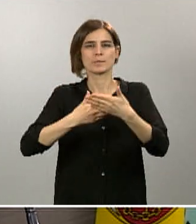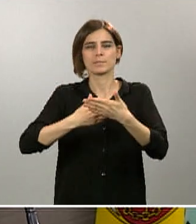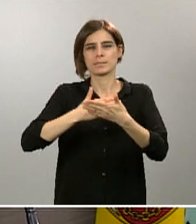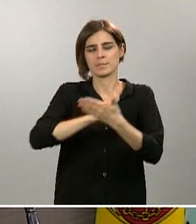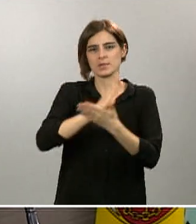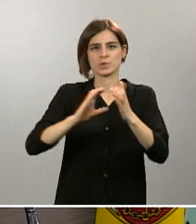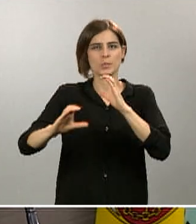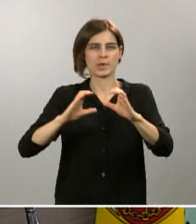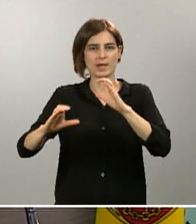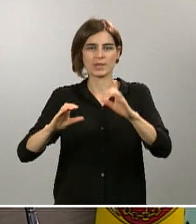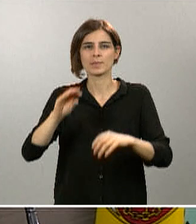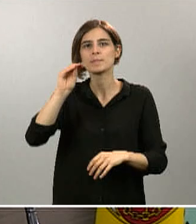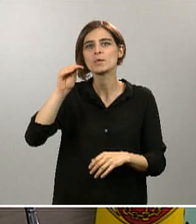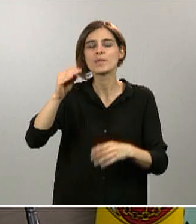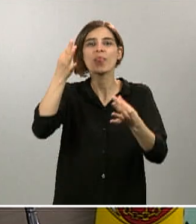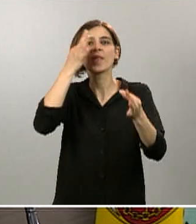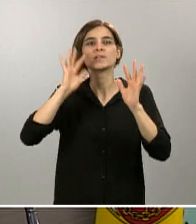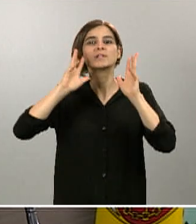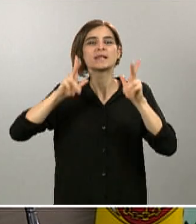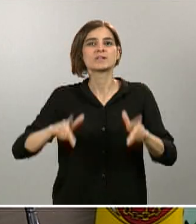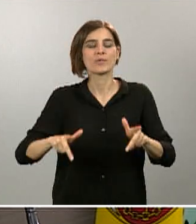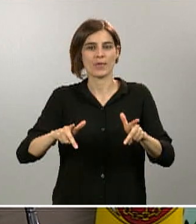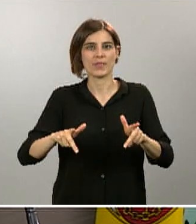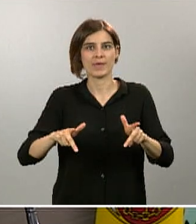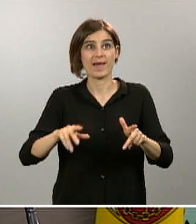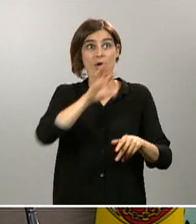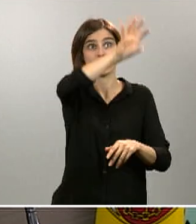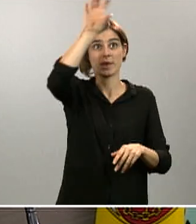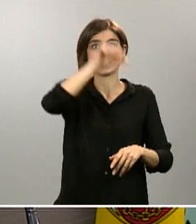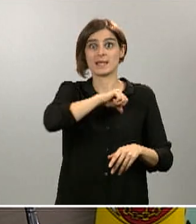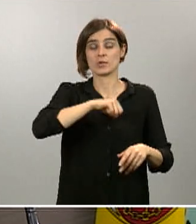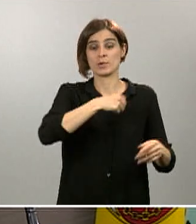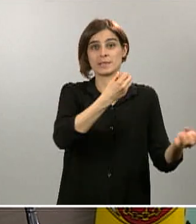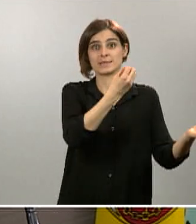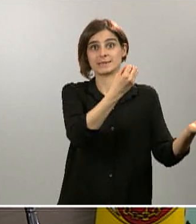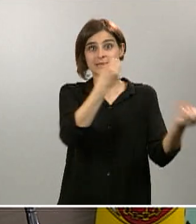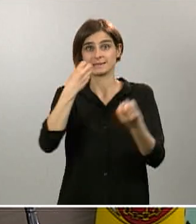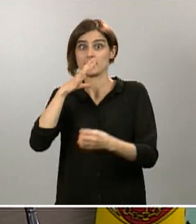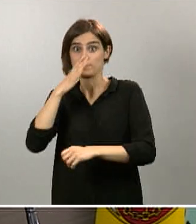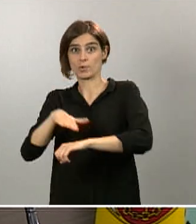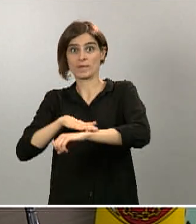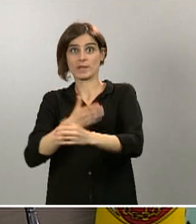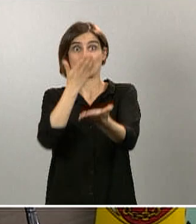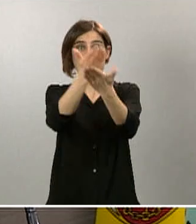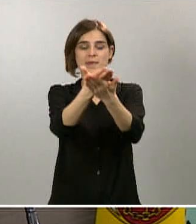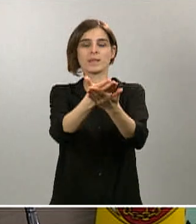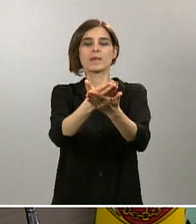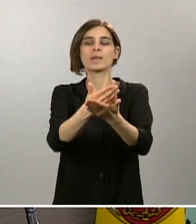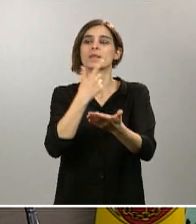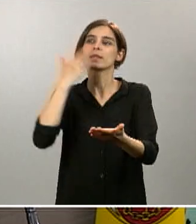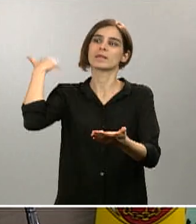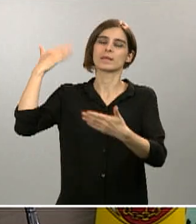datos de residencias que las comunidades han ido pasando a petición del Gobierno? Se puso como tope el pasado 8 de abril.